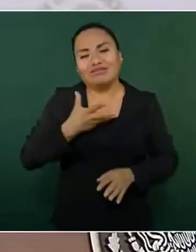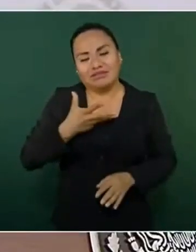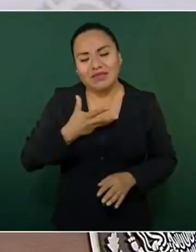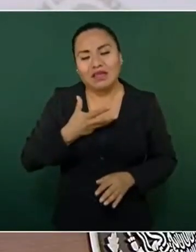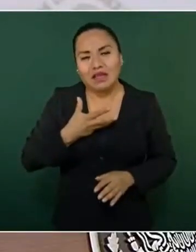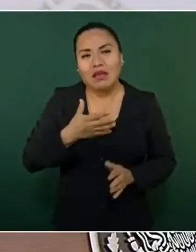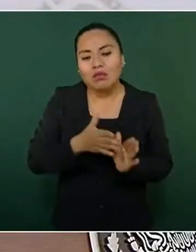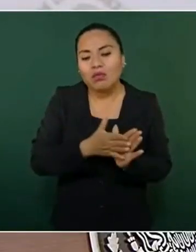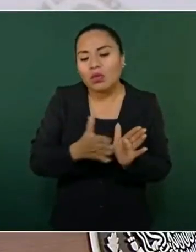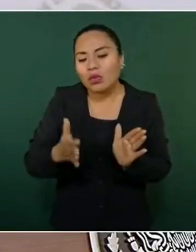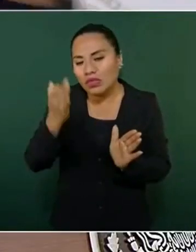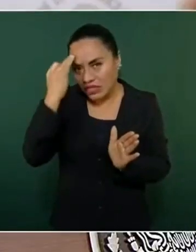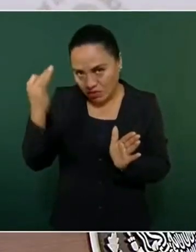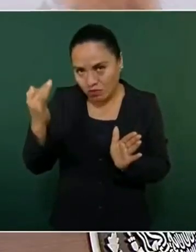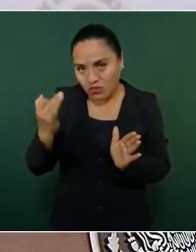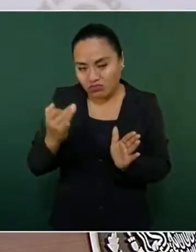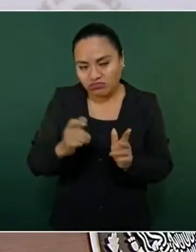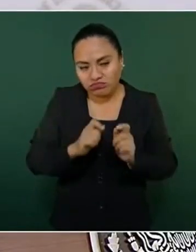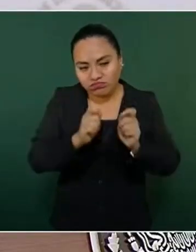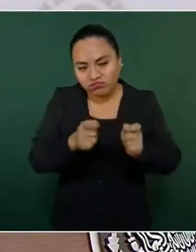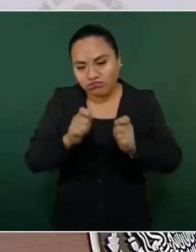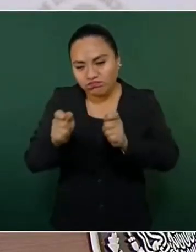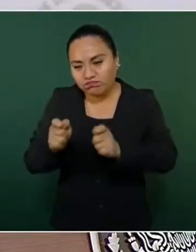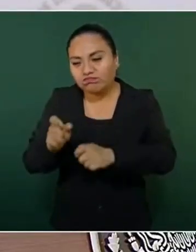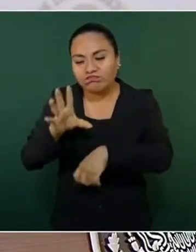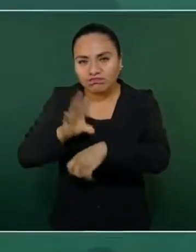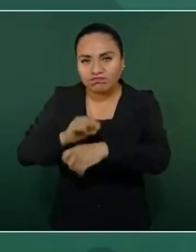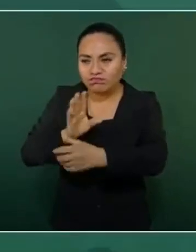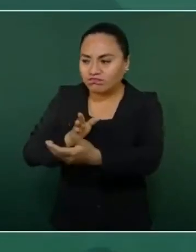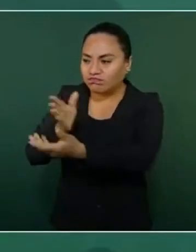vienen a buscar